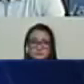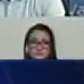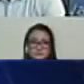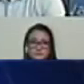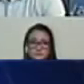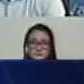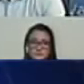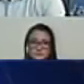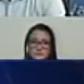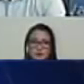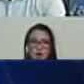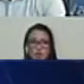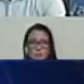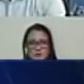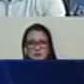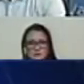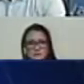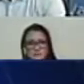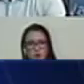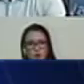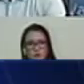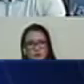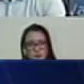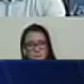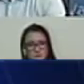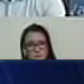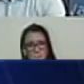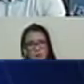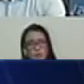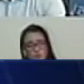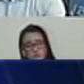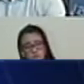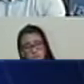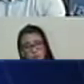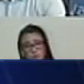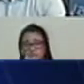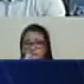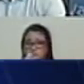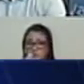mostrándoseles a continuación. De esos 25 procesos electorales,